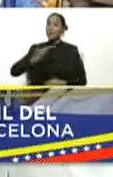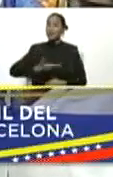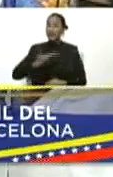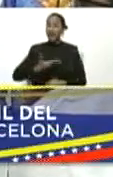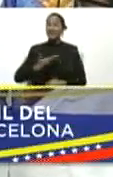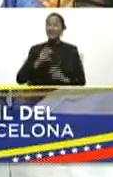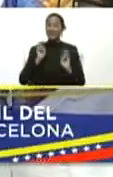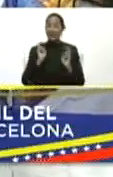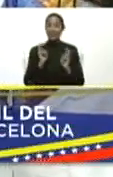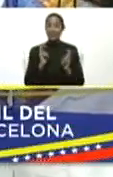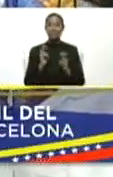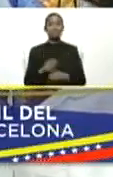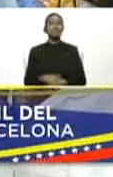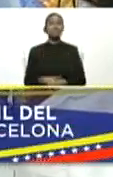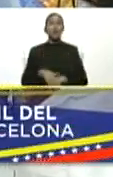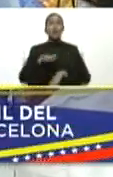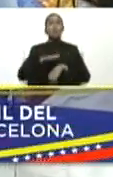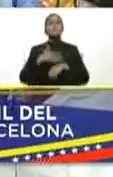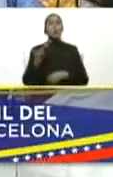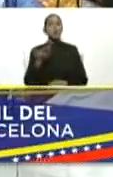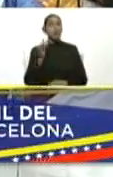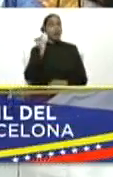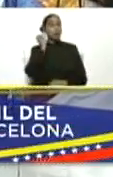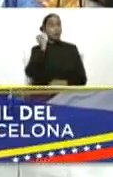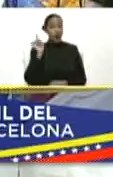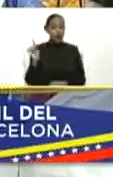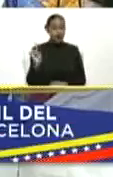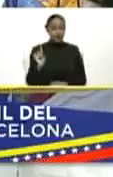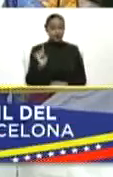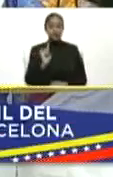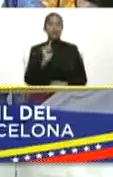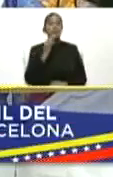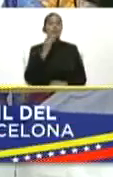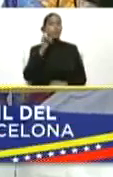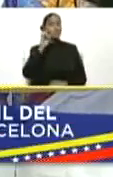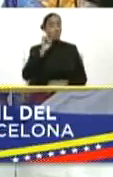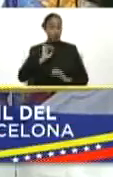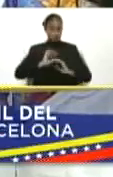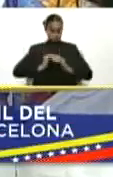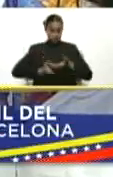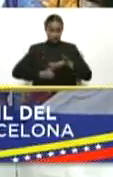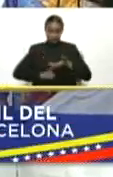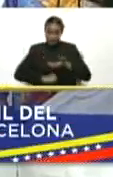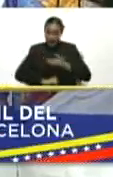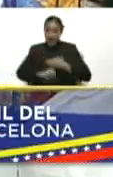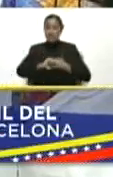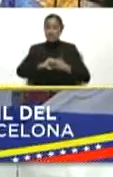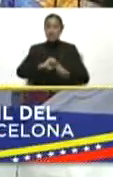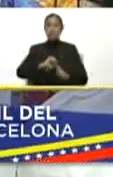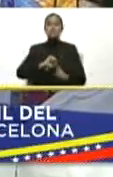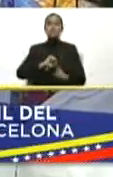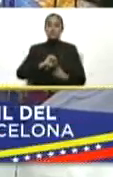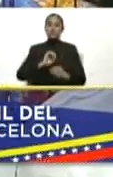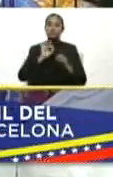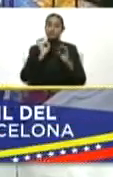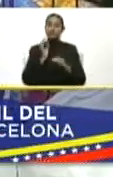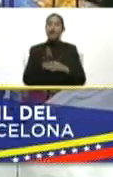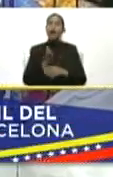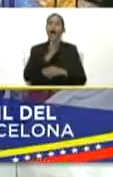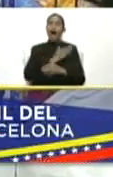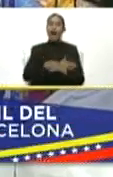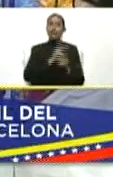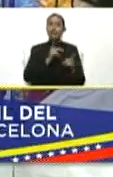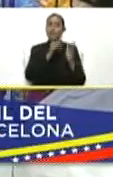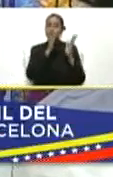es la mujer que llegue a parir, ese es mi empeño, con el plan parto humanizado. Así es. Que la